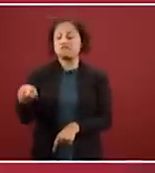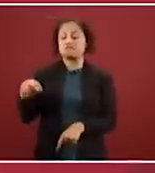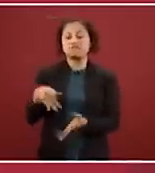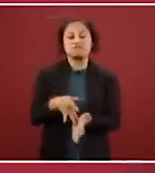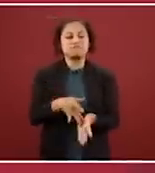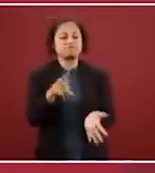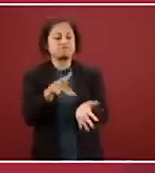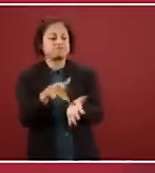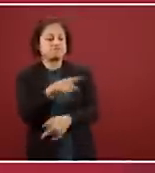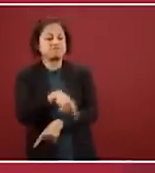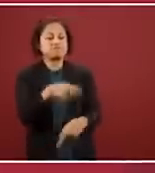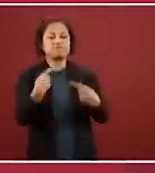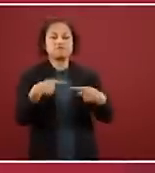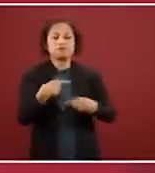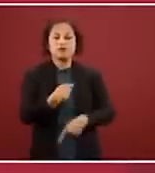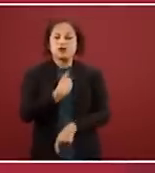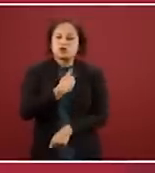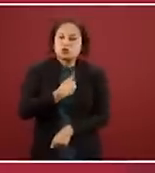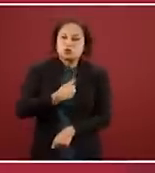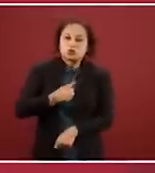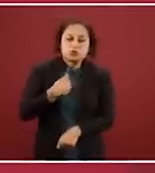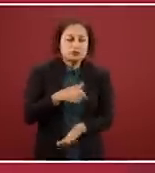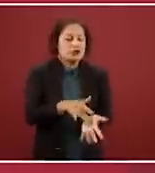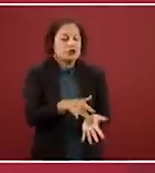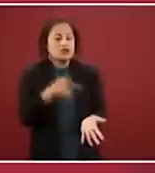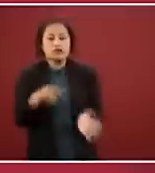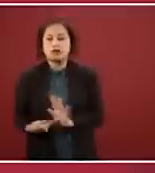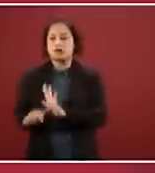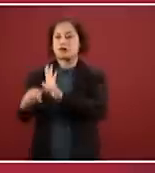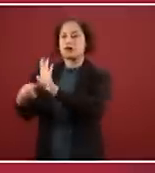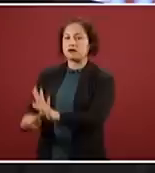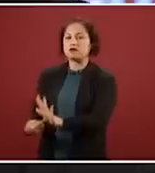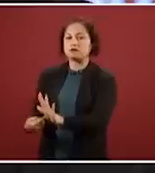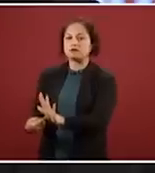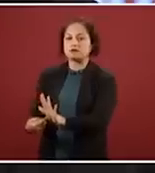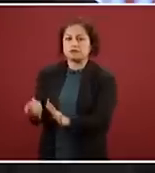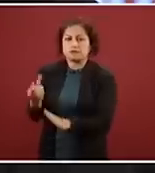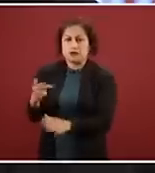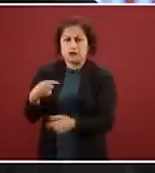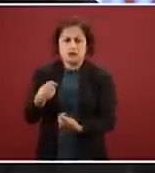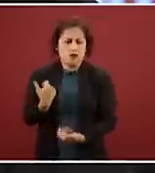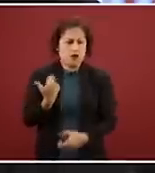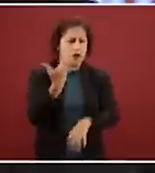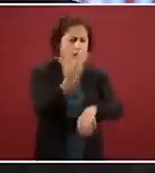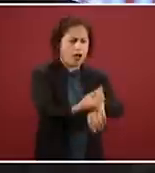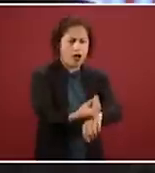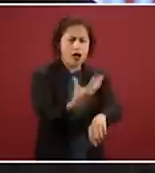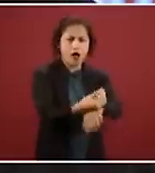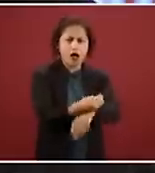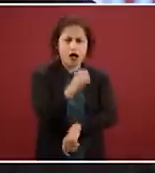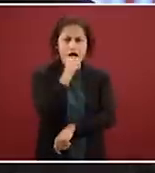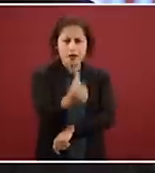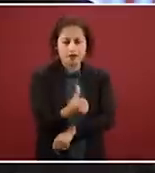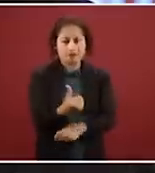del sufrimiento del pueblo sin hacer nada por transformar esa realidad de injusticias y